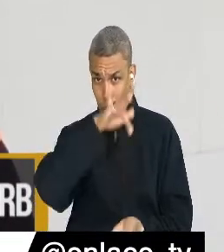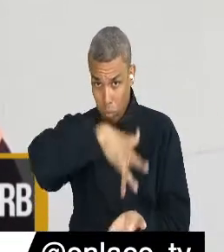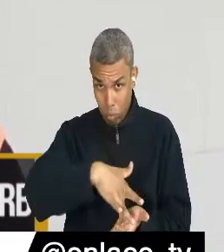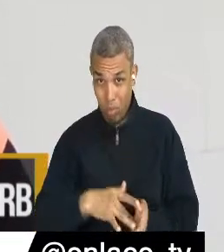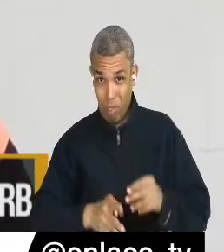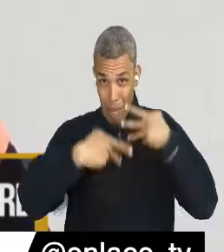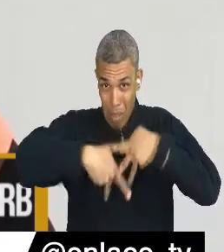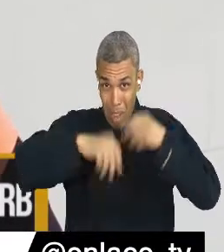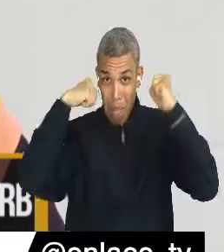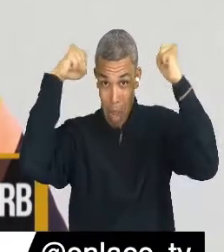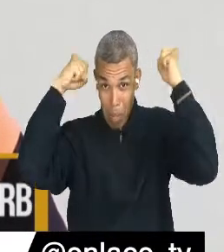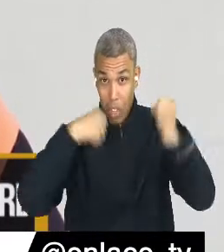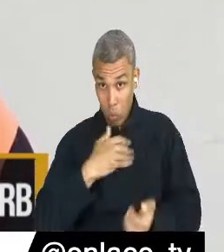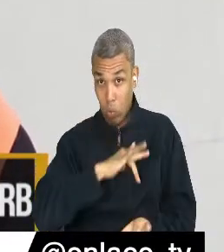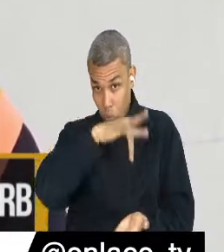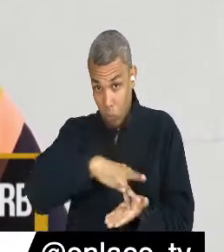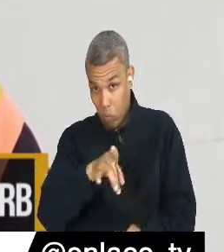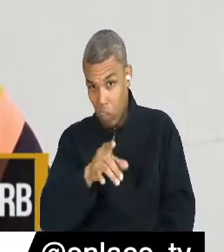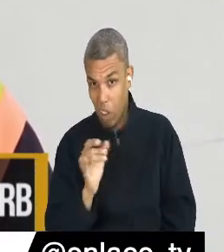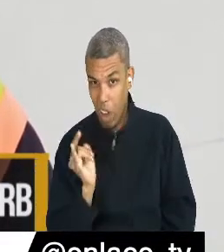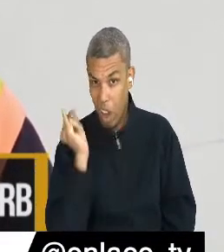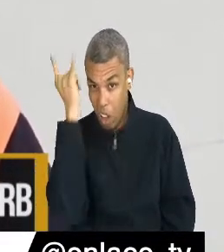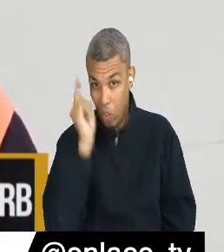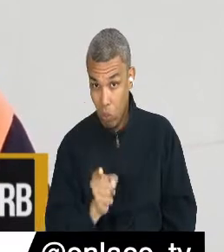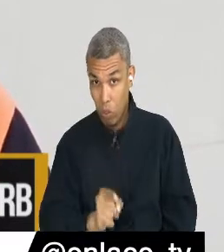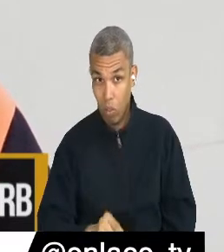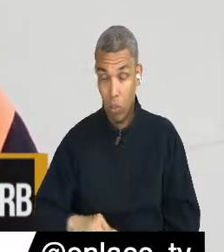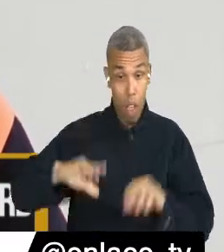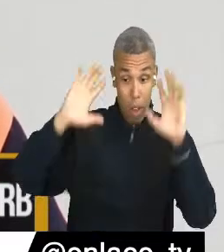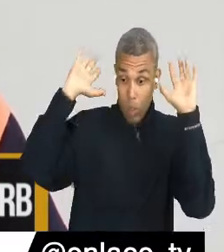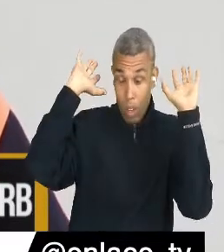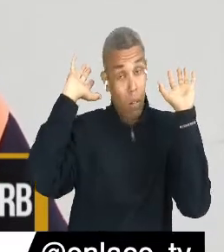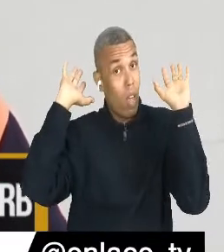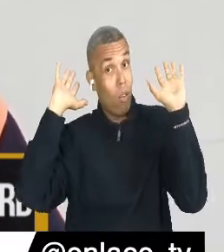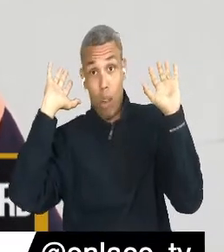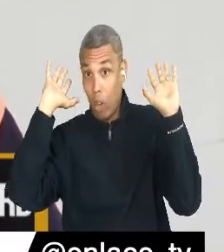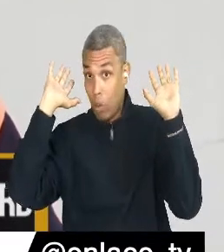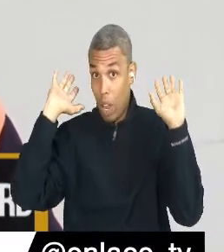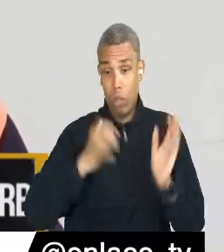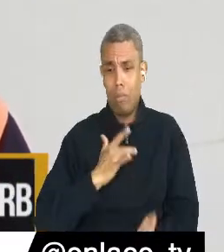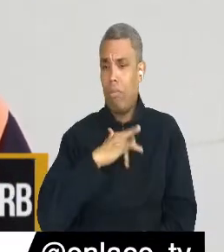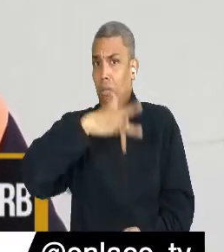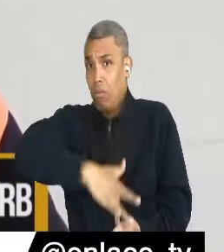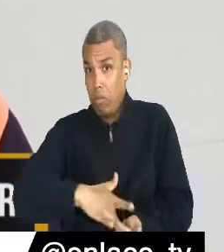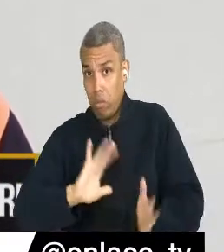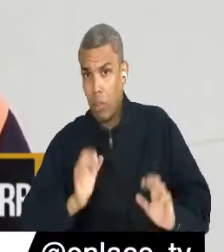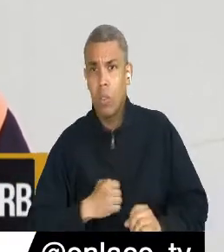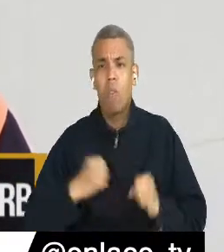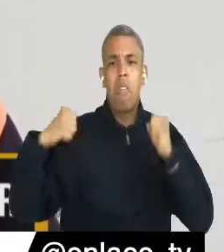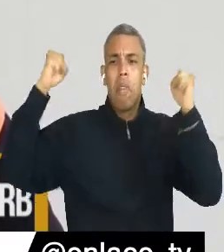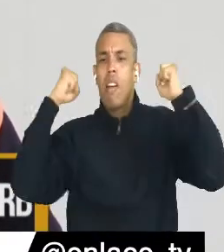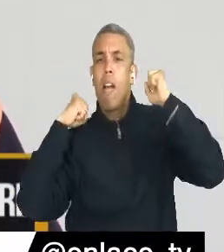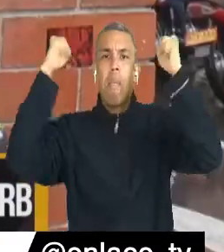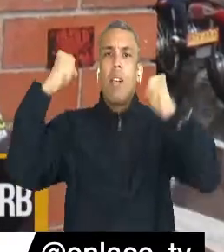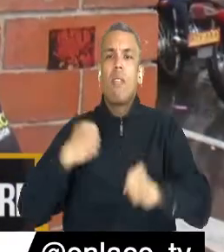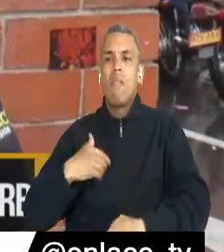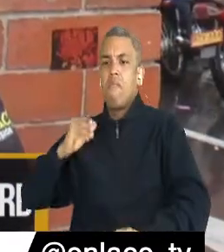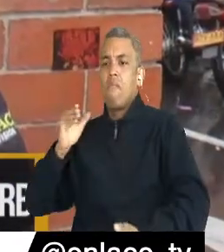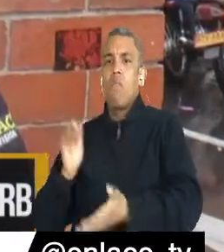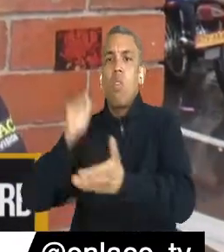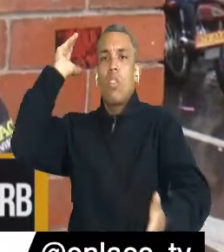para protestar y defender el PMRB? ¿Apoyaría un paro cívico? Claro, es necesario, es el momento de hacer oposición, en eso consiste la democracia.